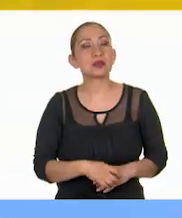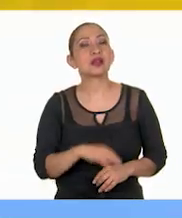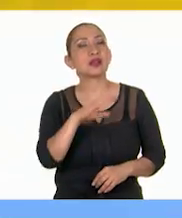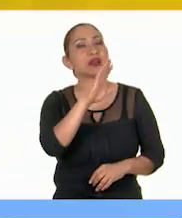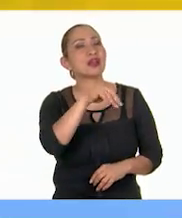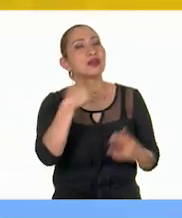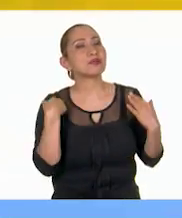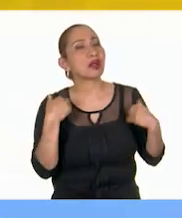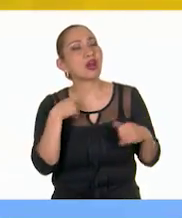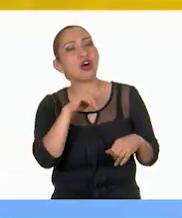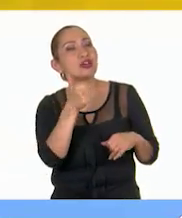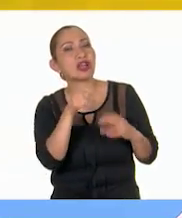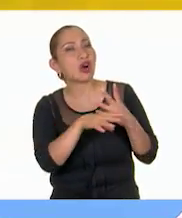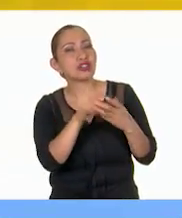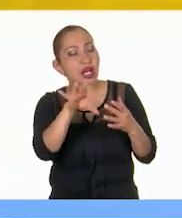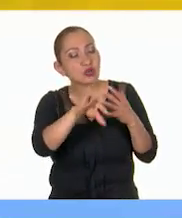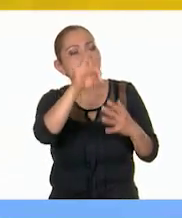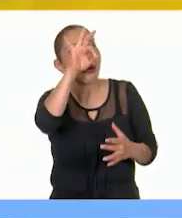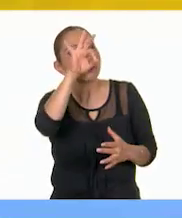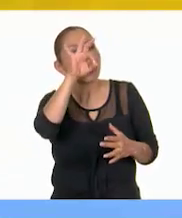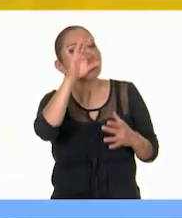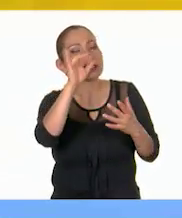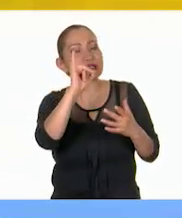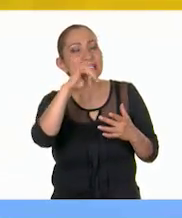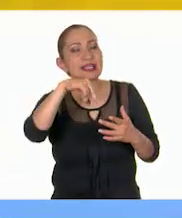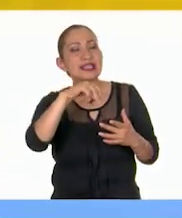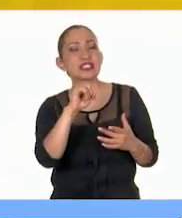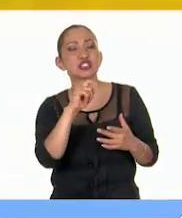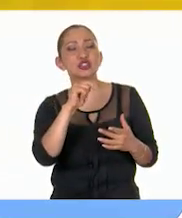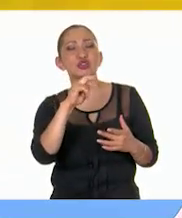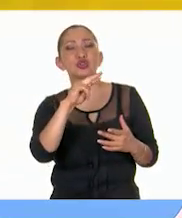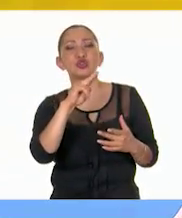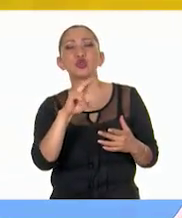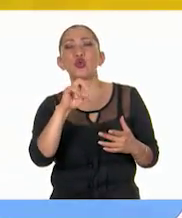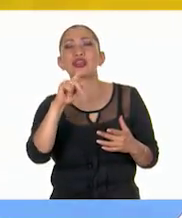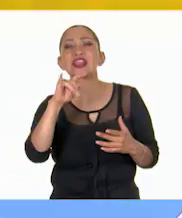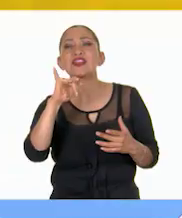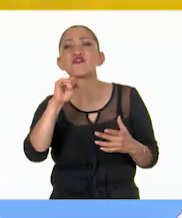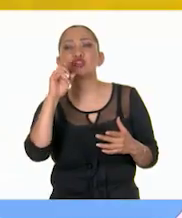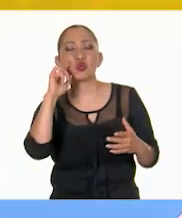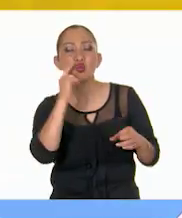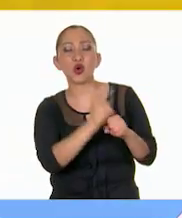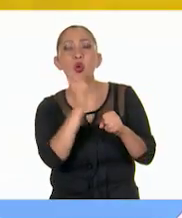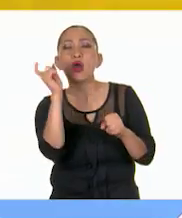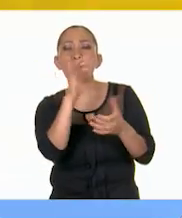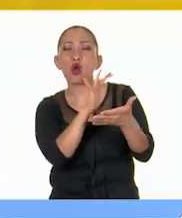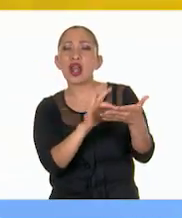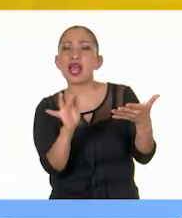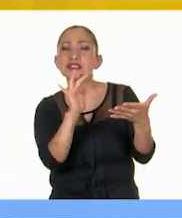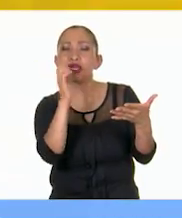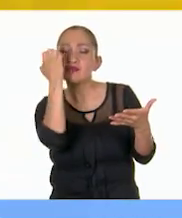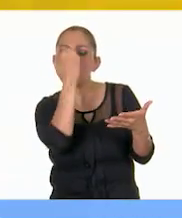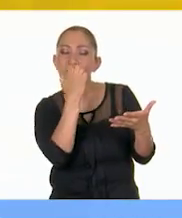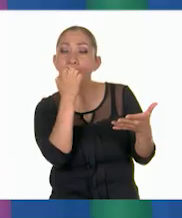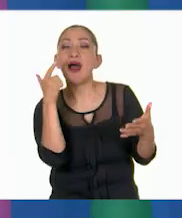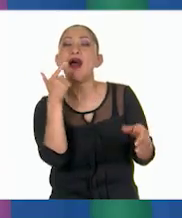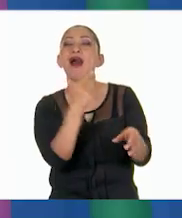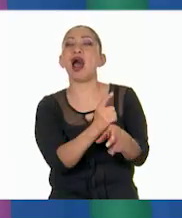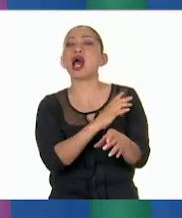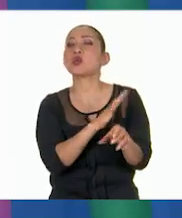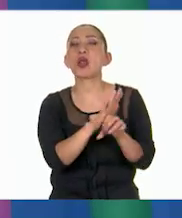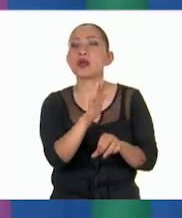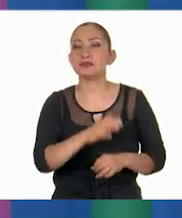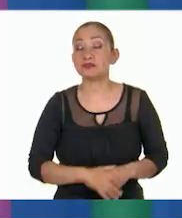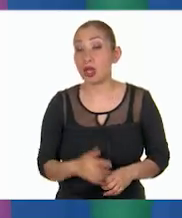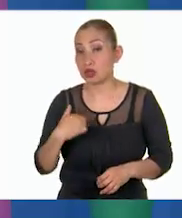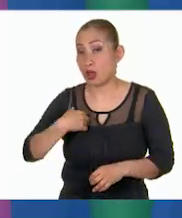María, ¿qué otra particularidad de los instructivos identificamos al leerlos y al analizarlos?